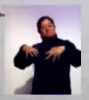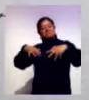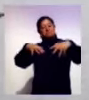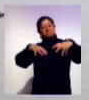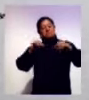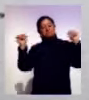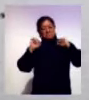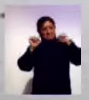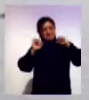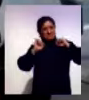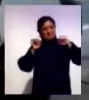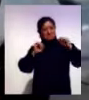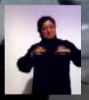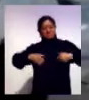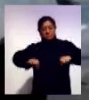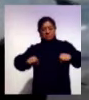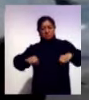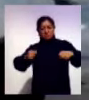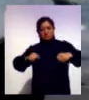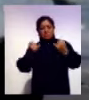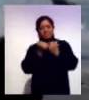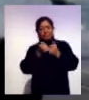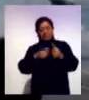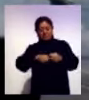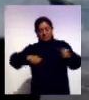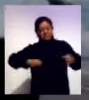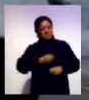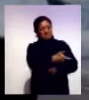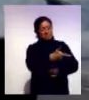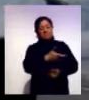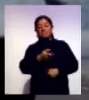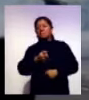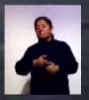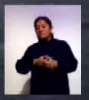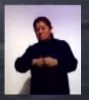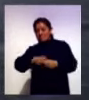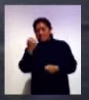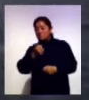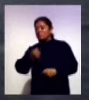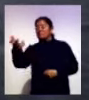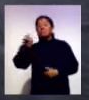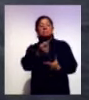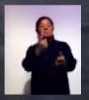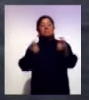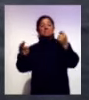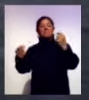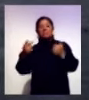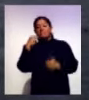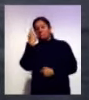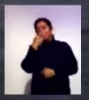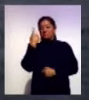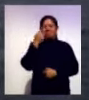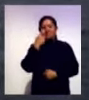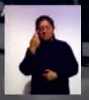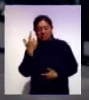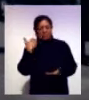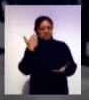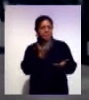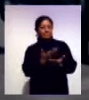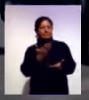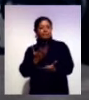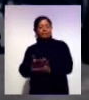y gasificó incluso a transeúntes y comerciantes. Algunas mujeres cayeron desmayadas por los agentes químicos, mientras cerca